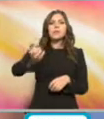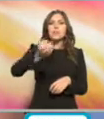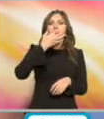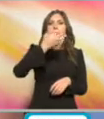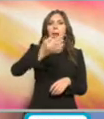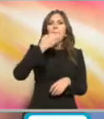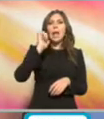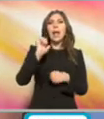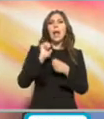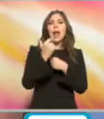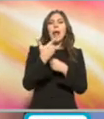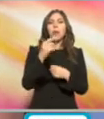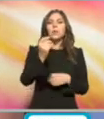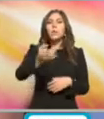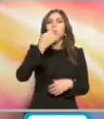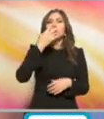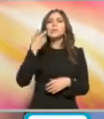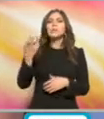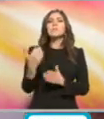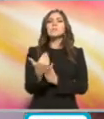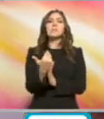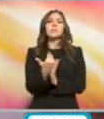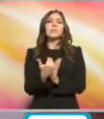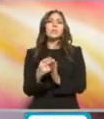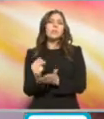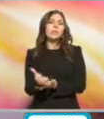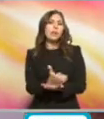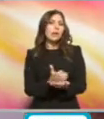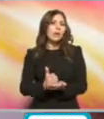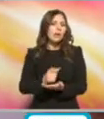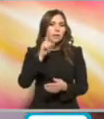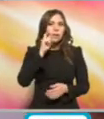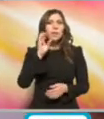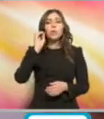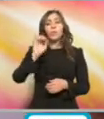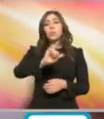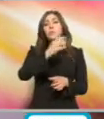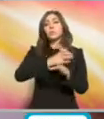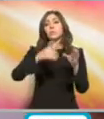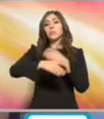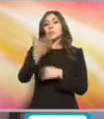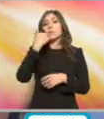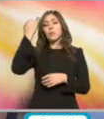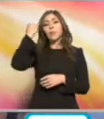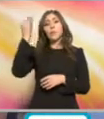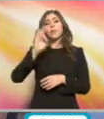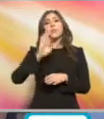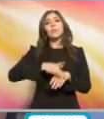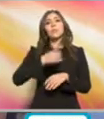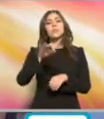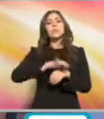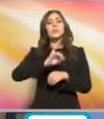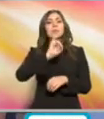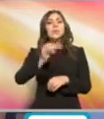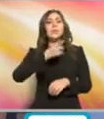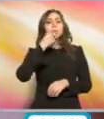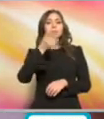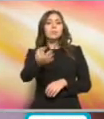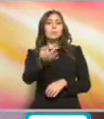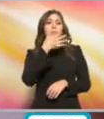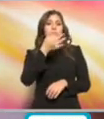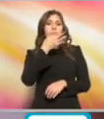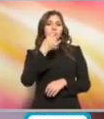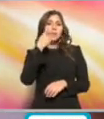está esté afectando, algo que a lo mejor no tenías idea porque el médico jamás te dijo que un método anticonceptivo puede